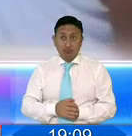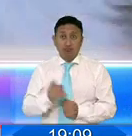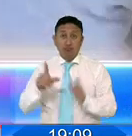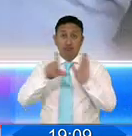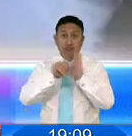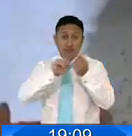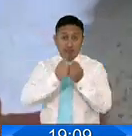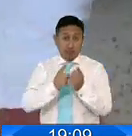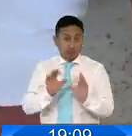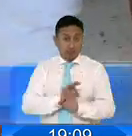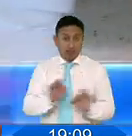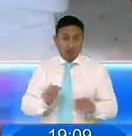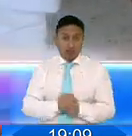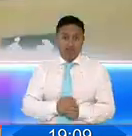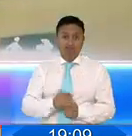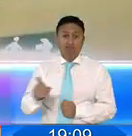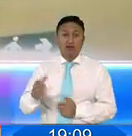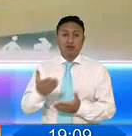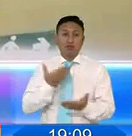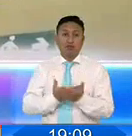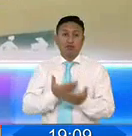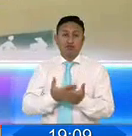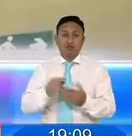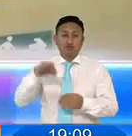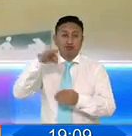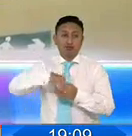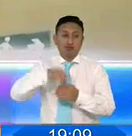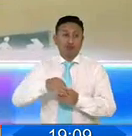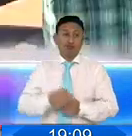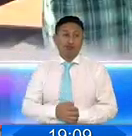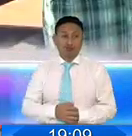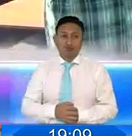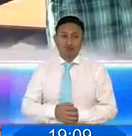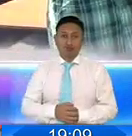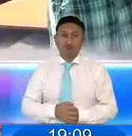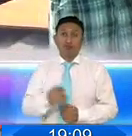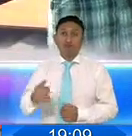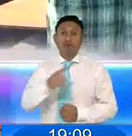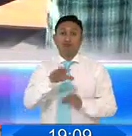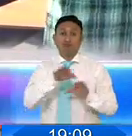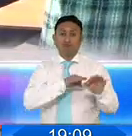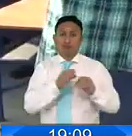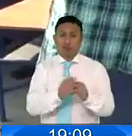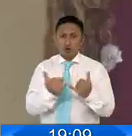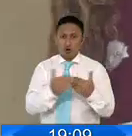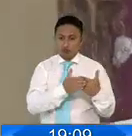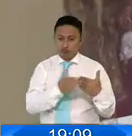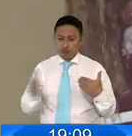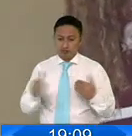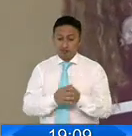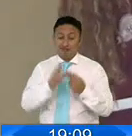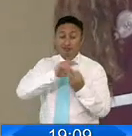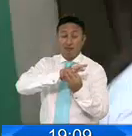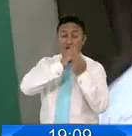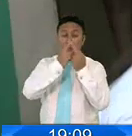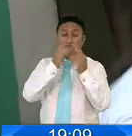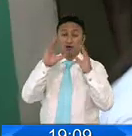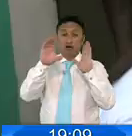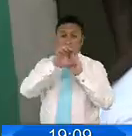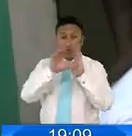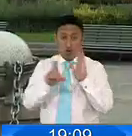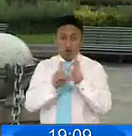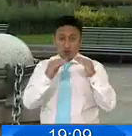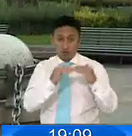ley. Sobre la propuesta de ampliación a la jornada de votaciones, Atamaint indicó que no es viable porque una reforma al Código de la